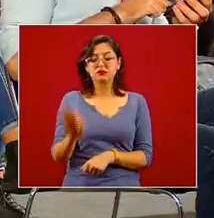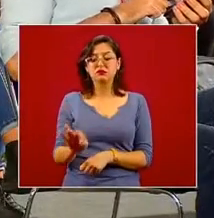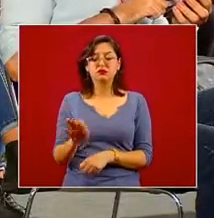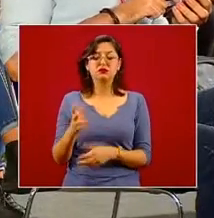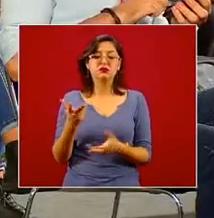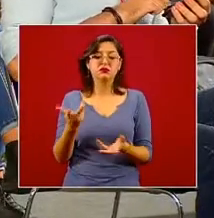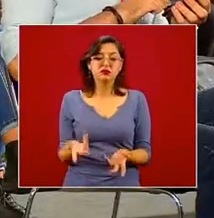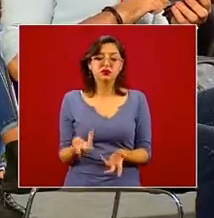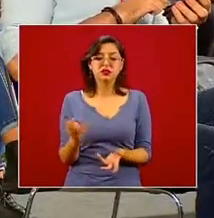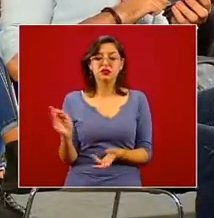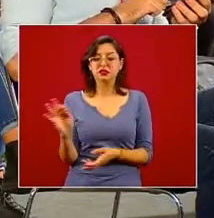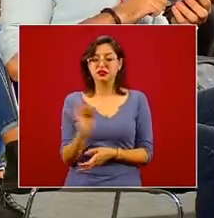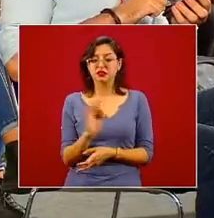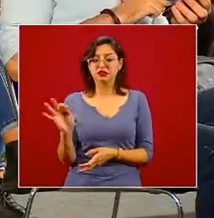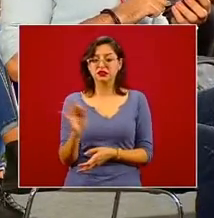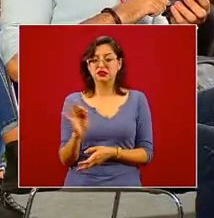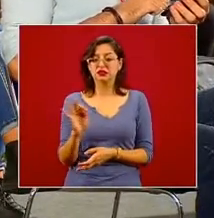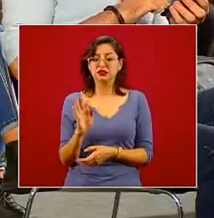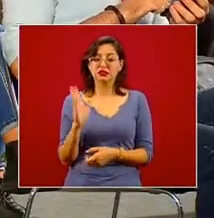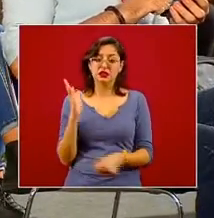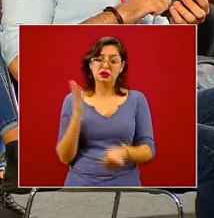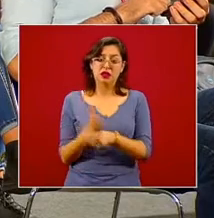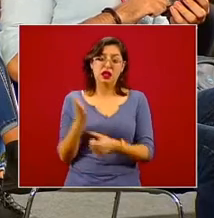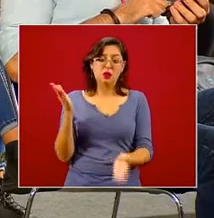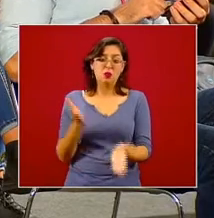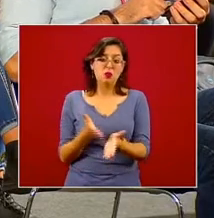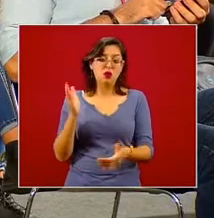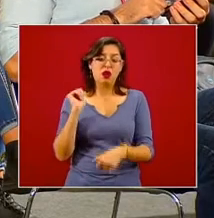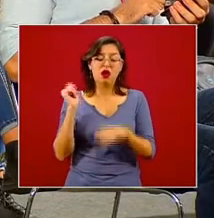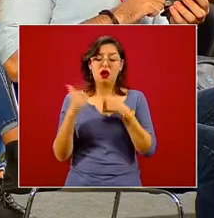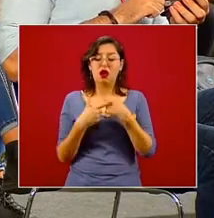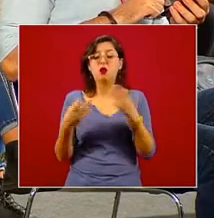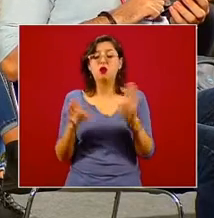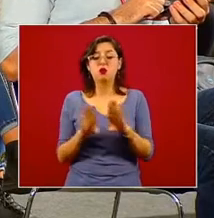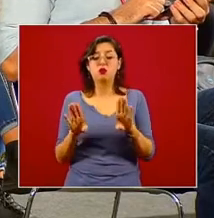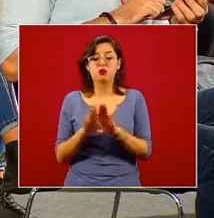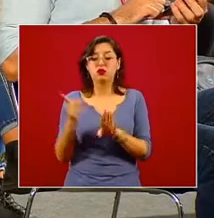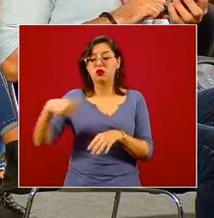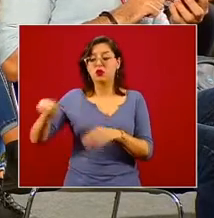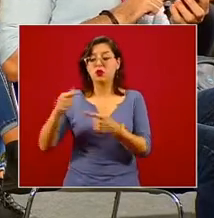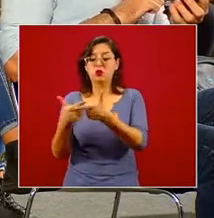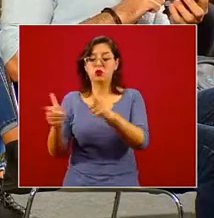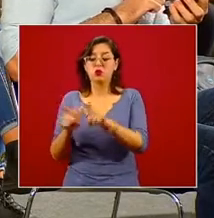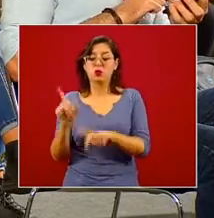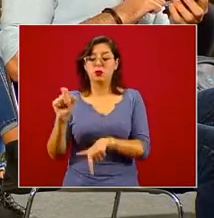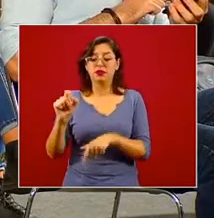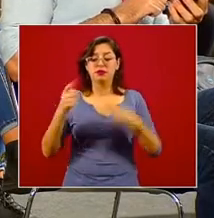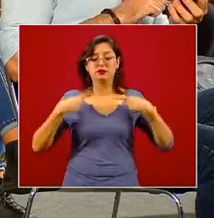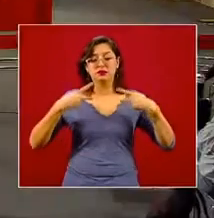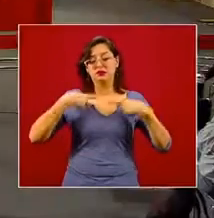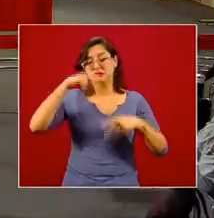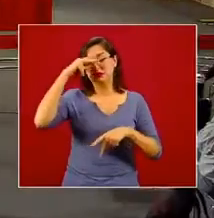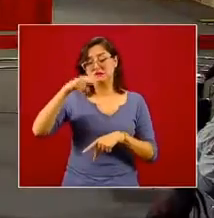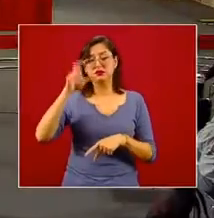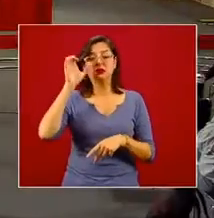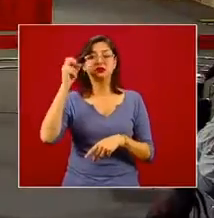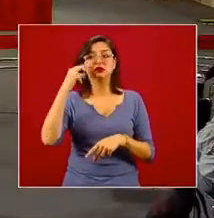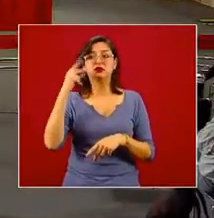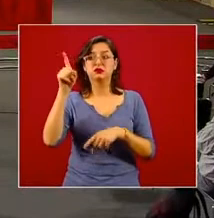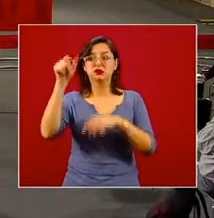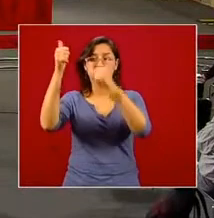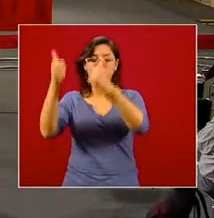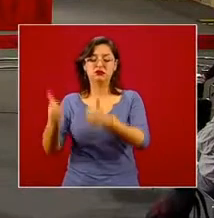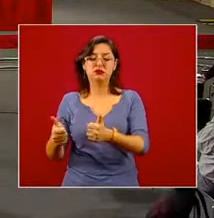their visa y podrían ser visa acreedores a was sanciones. Si existe algún plan para este grupo de granted más de for 20 more mexicanos time, varados allá en but Chile. once this Gracias.